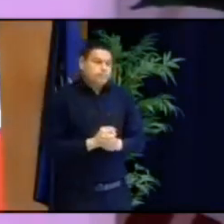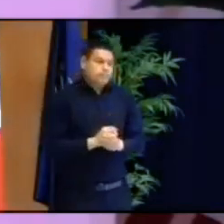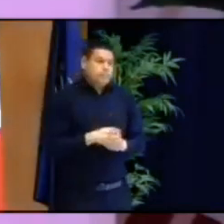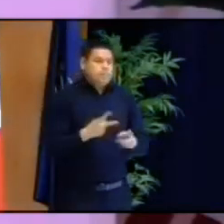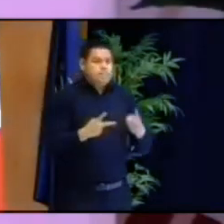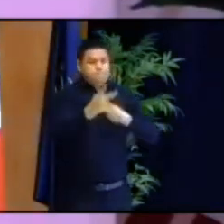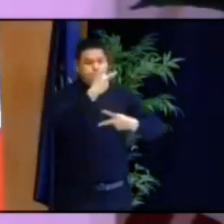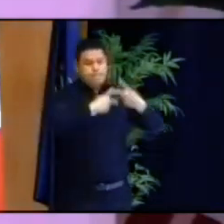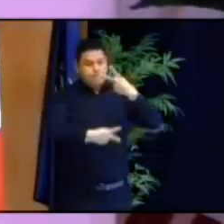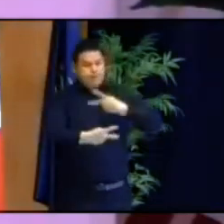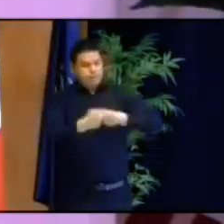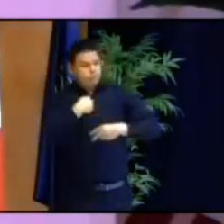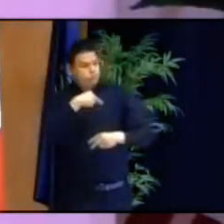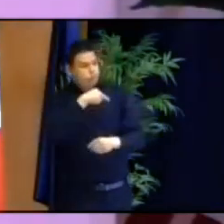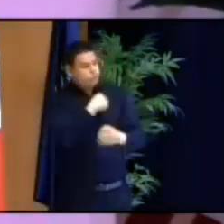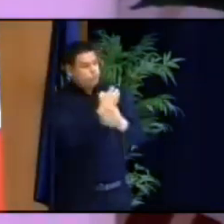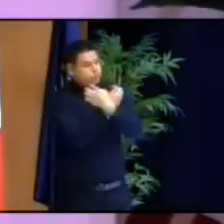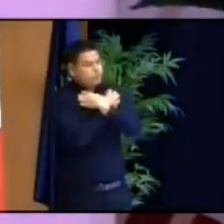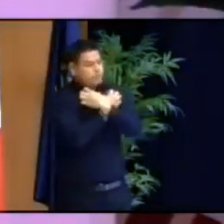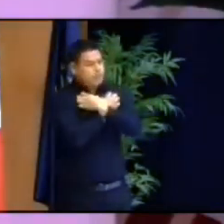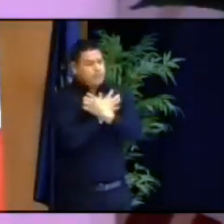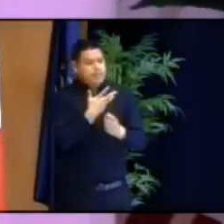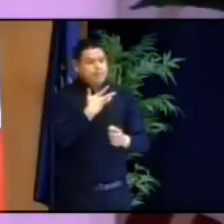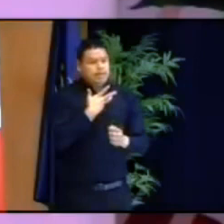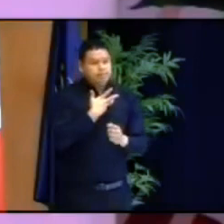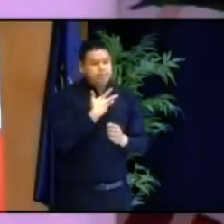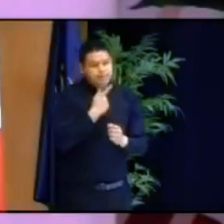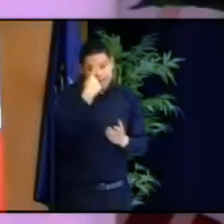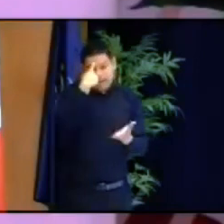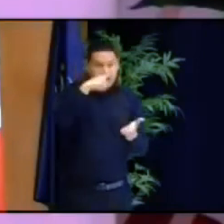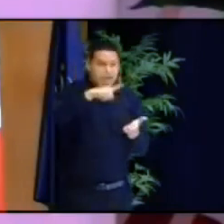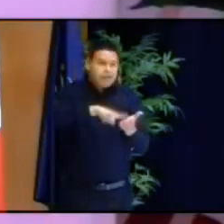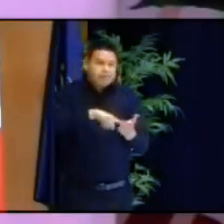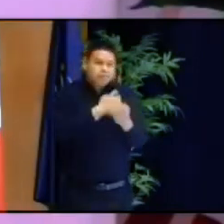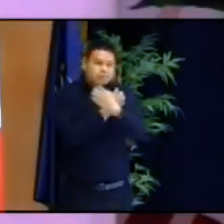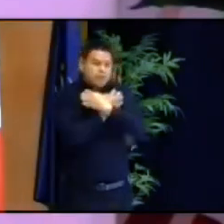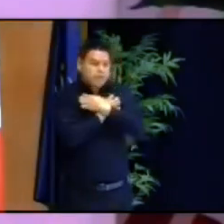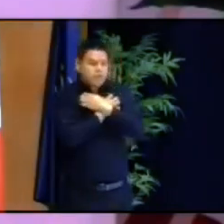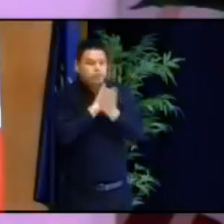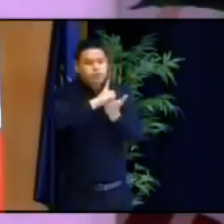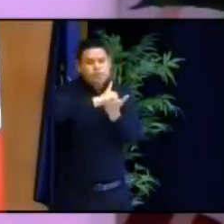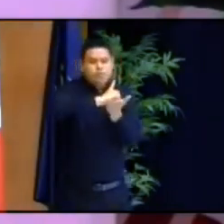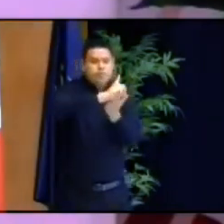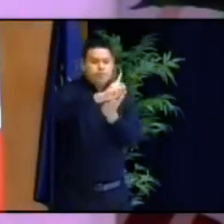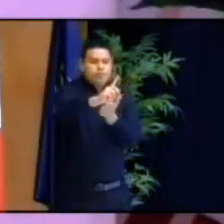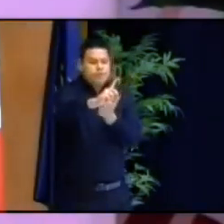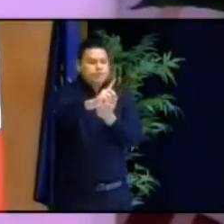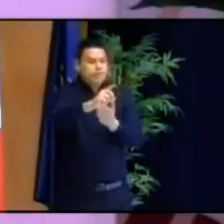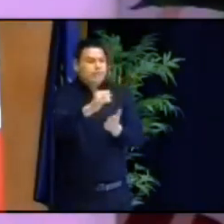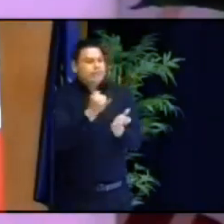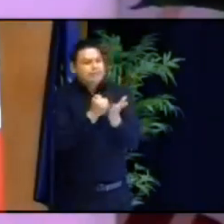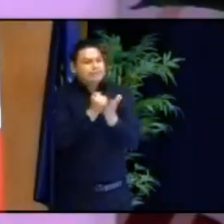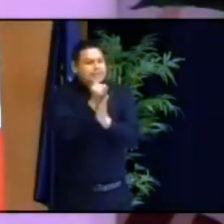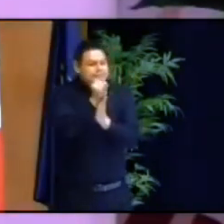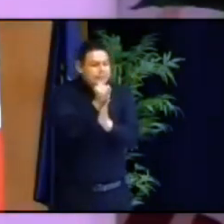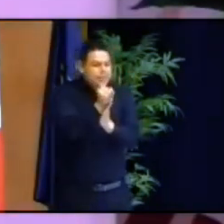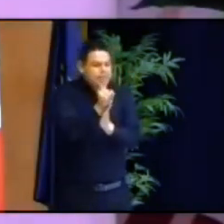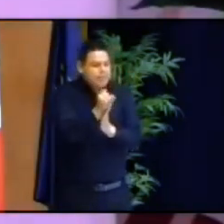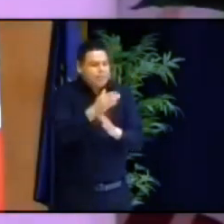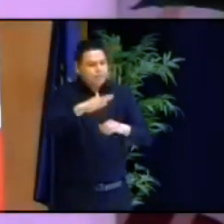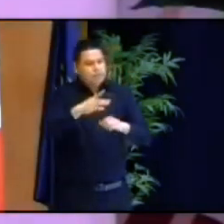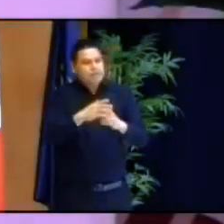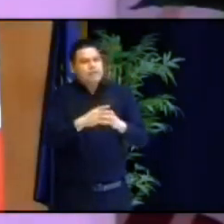la educación y consideramos que la educación es un derecho, decidimos ampliar el número